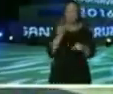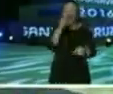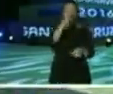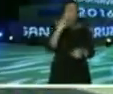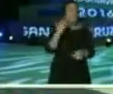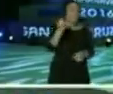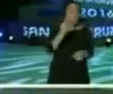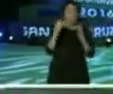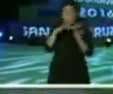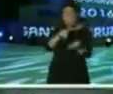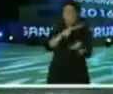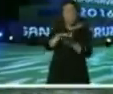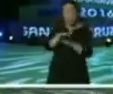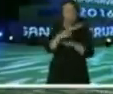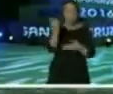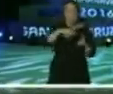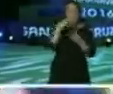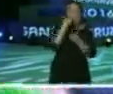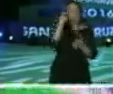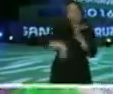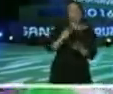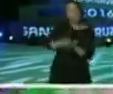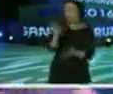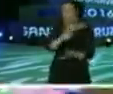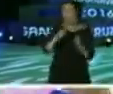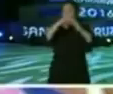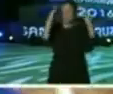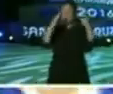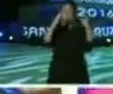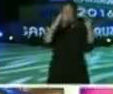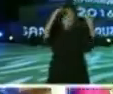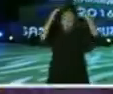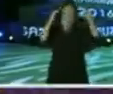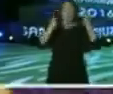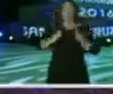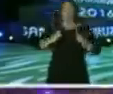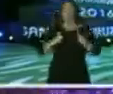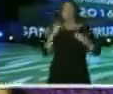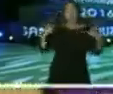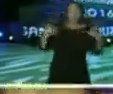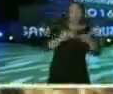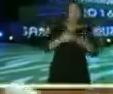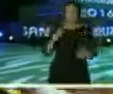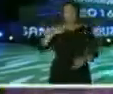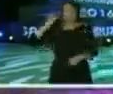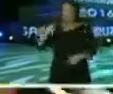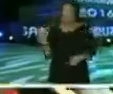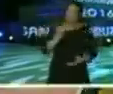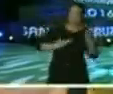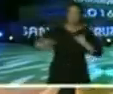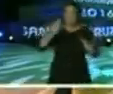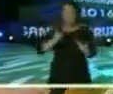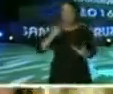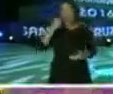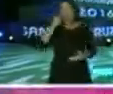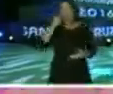desahuciado. Impuestos y multas que aún no ha pagado, debajo de un puente estar empadronado, de un accidente tener mi secuela, y a ver si